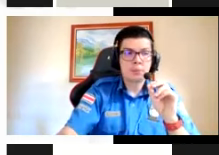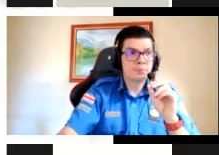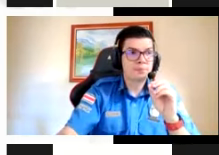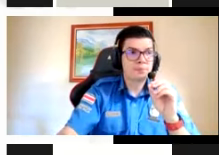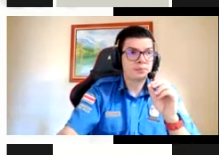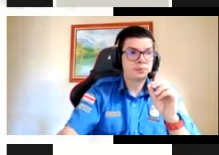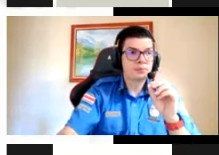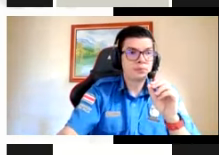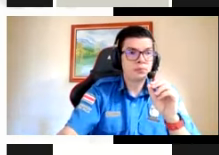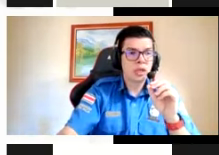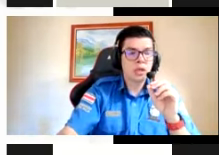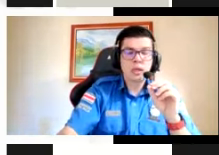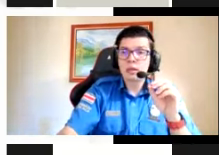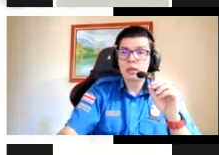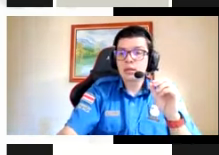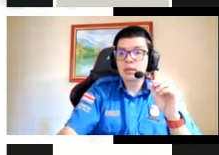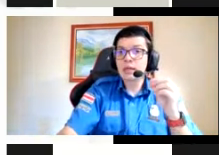em,